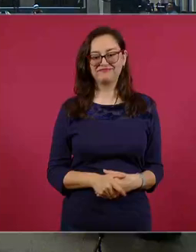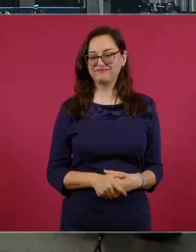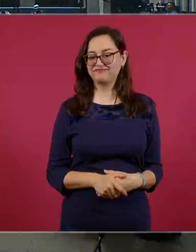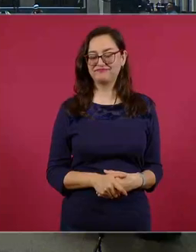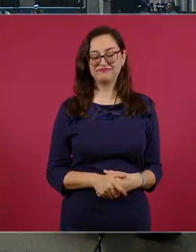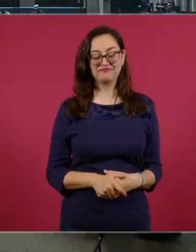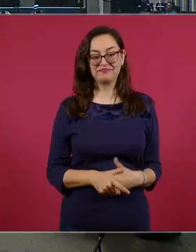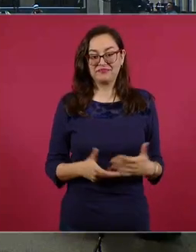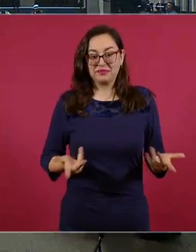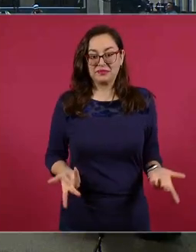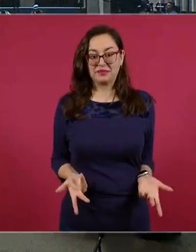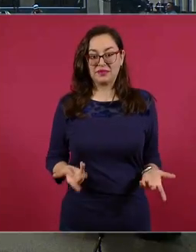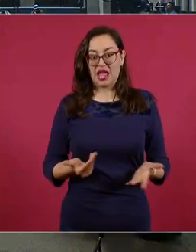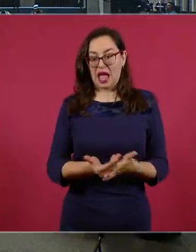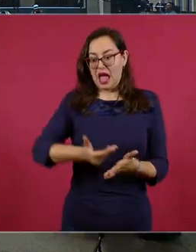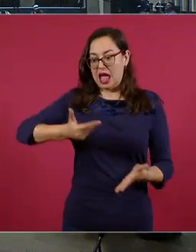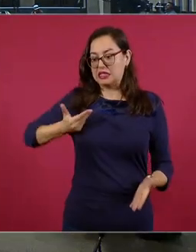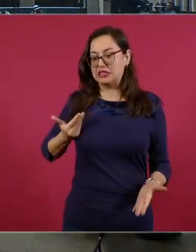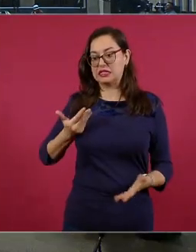estaba en llamas,